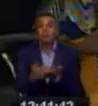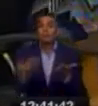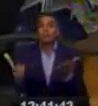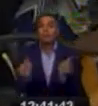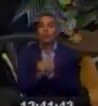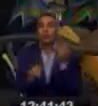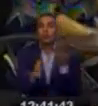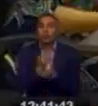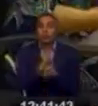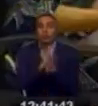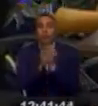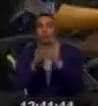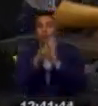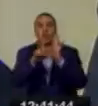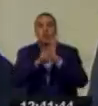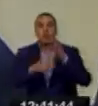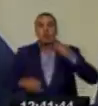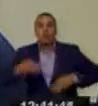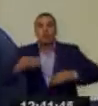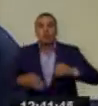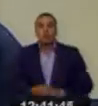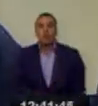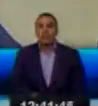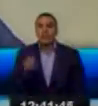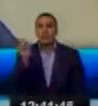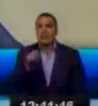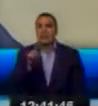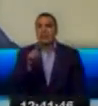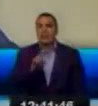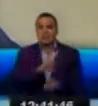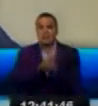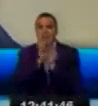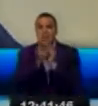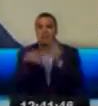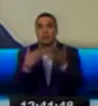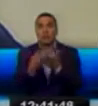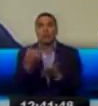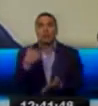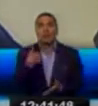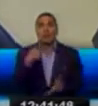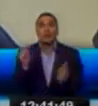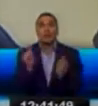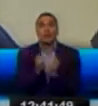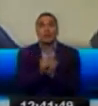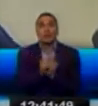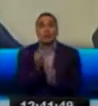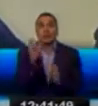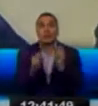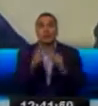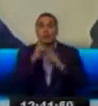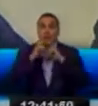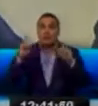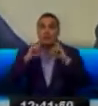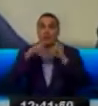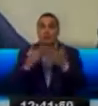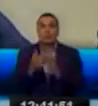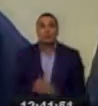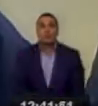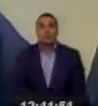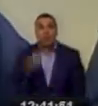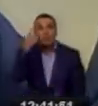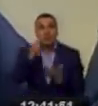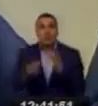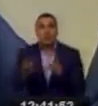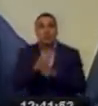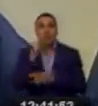nueva reforma al Código Orgánico Integral Penal. Es necesario reformar todo lo que tiene que ver con la criminalización de la protesta en función de